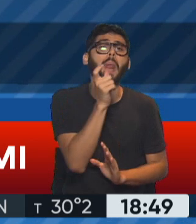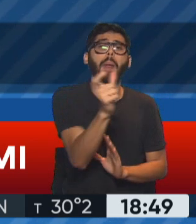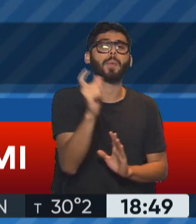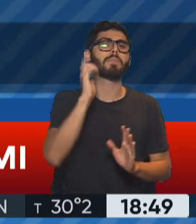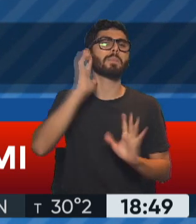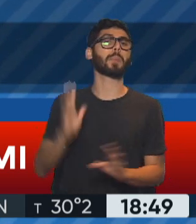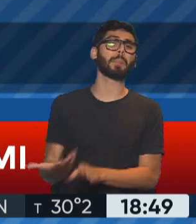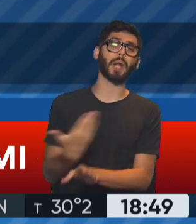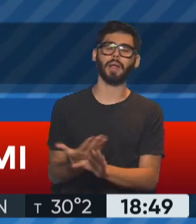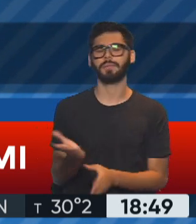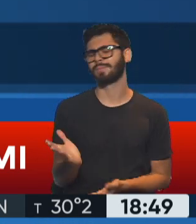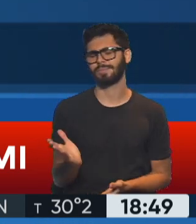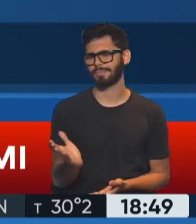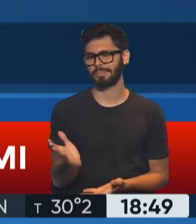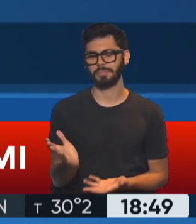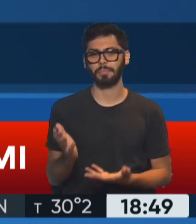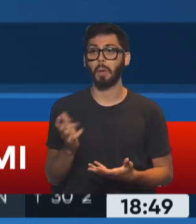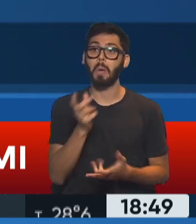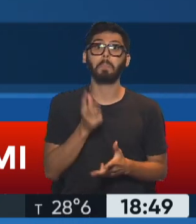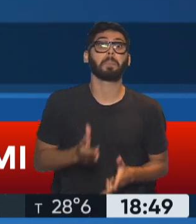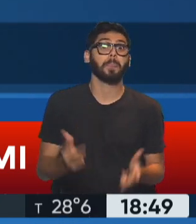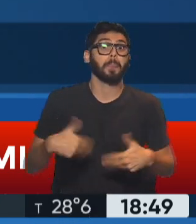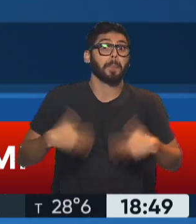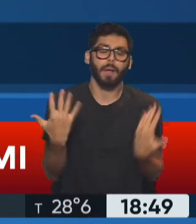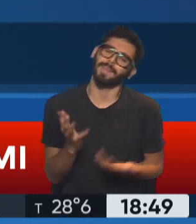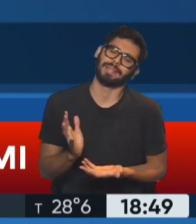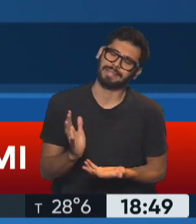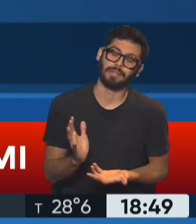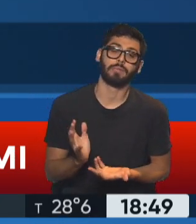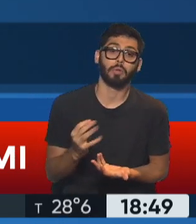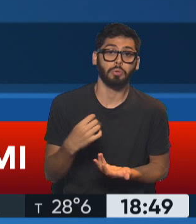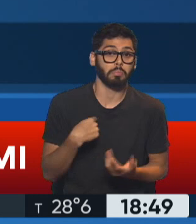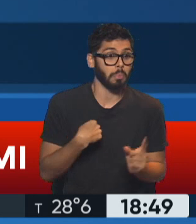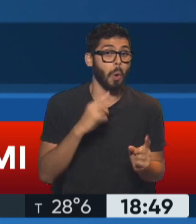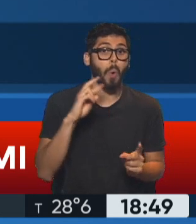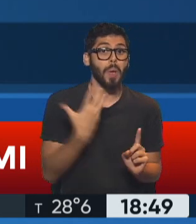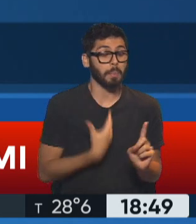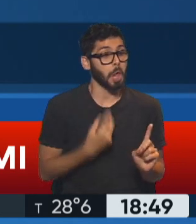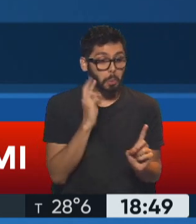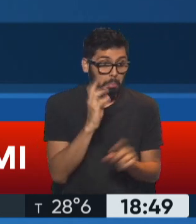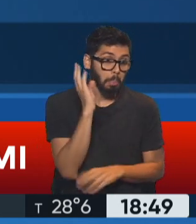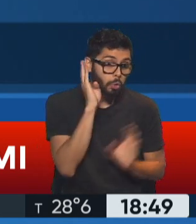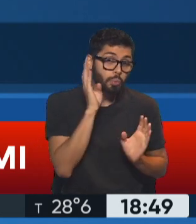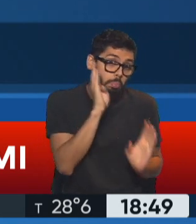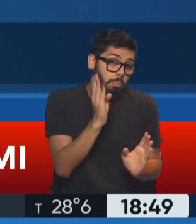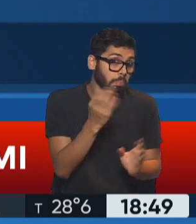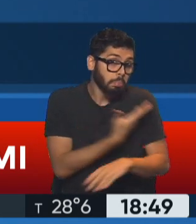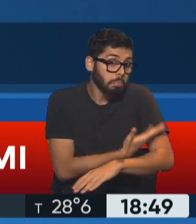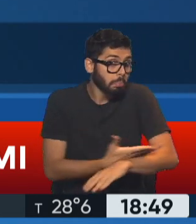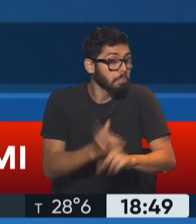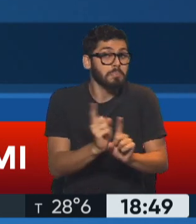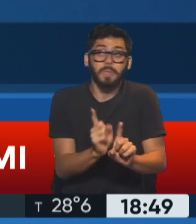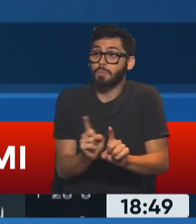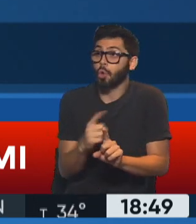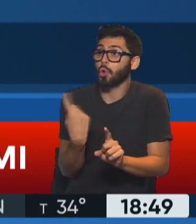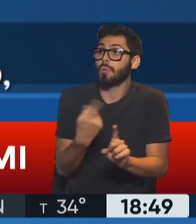básicamente porque sí, digamos, ¿no? Porque la verdad es que escuché a la vicepresidenta, como calculo que la escuchamos todos los que nos interesa